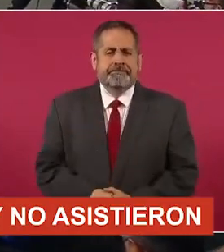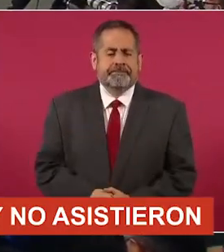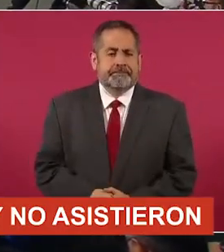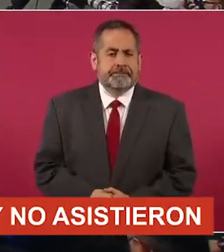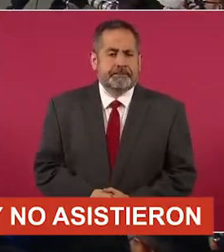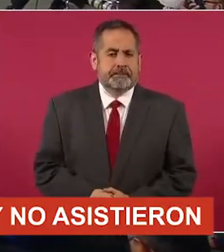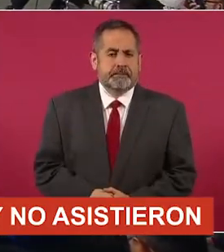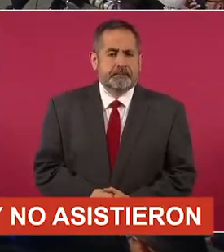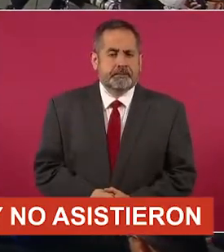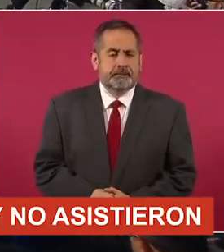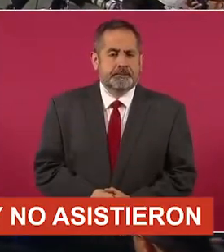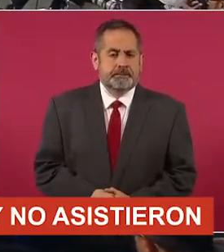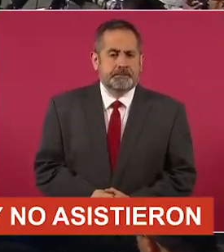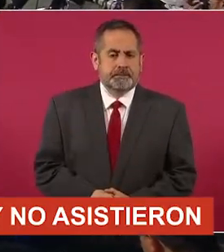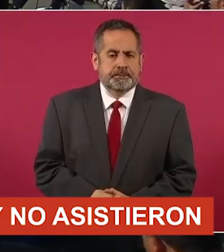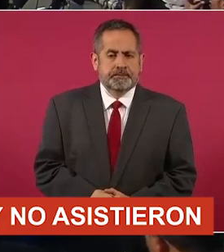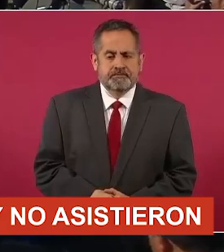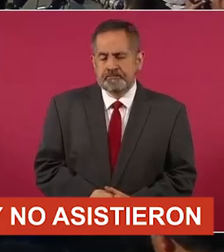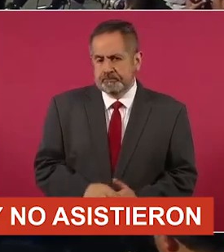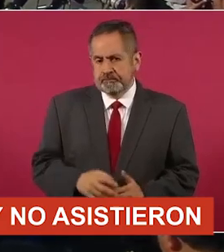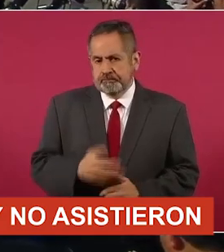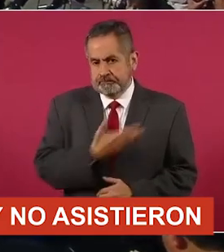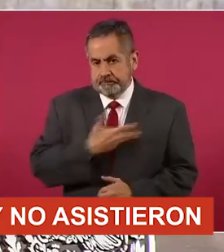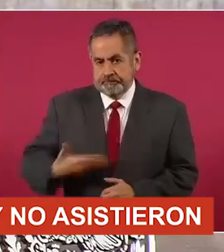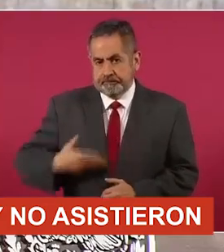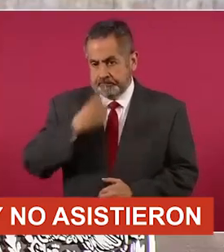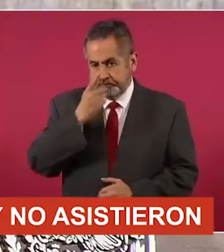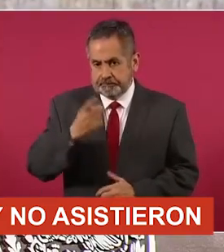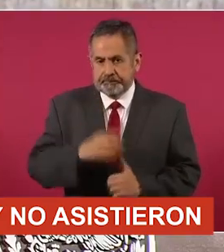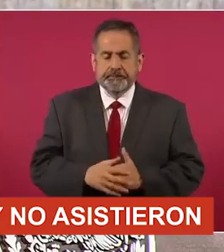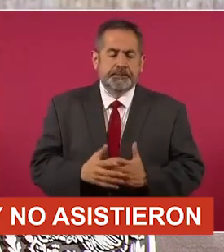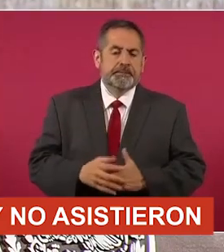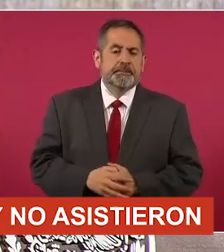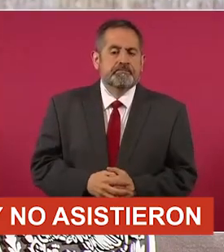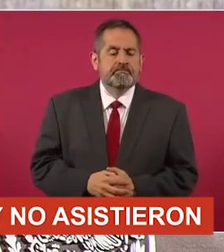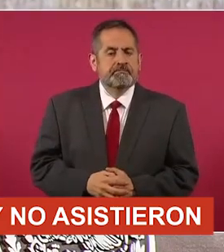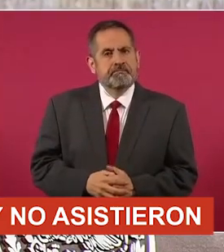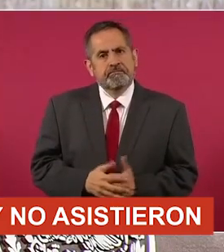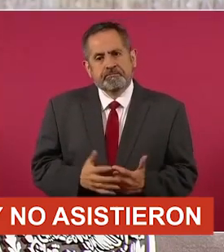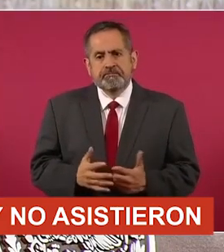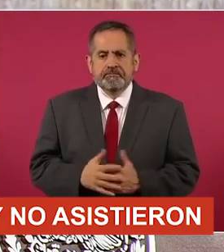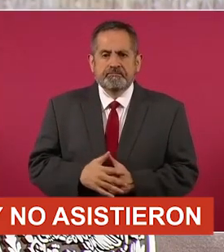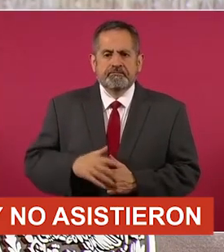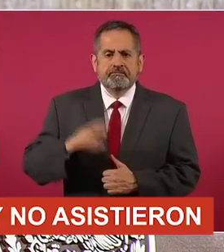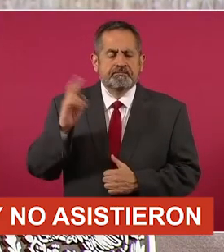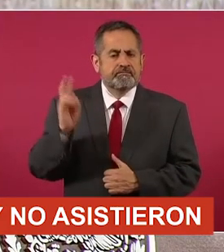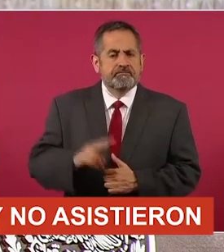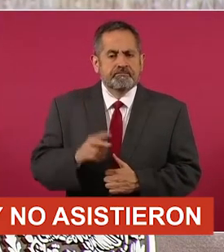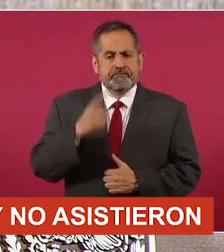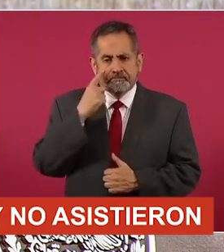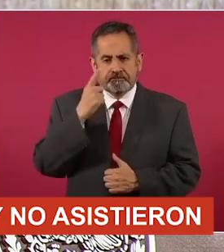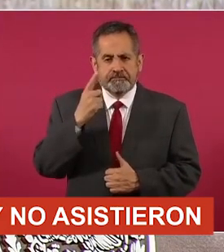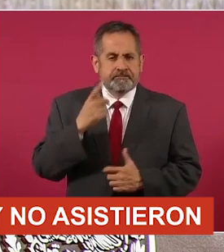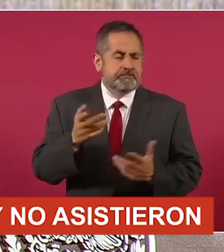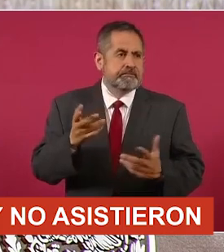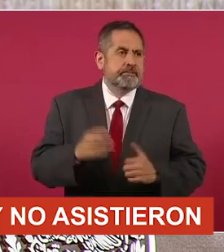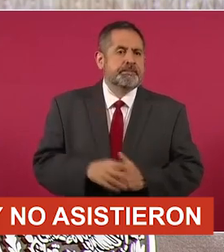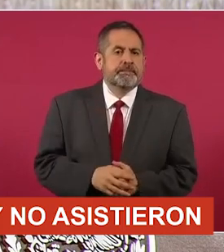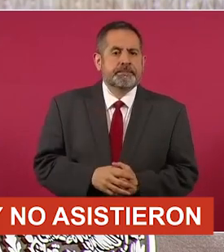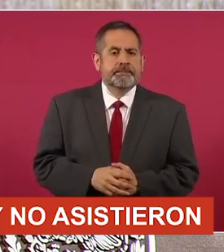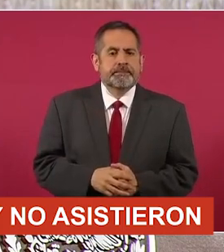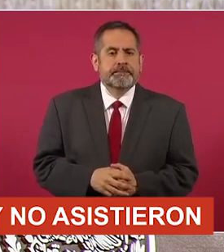lo cierto es que lo de la supuesta